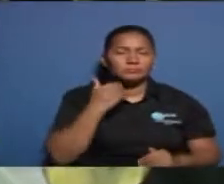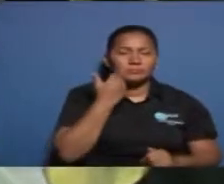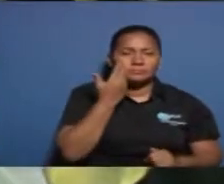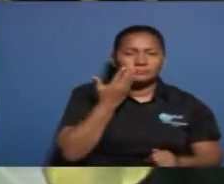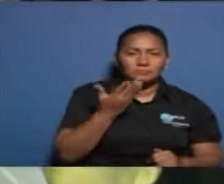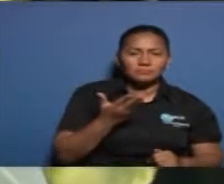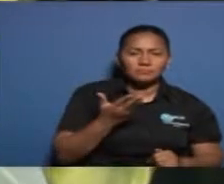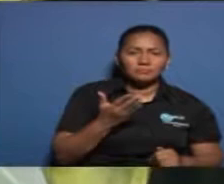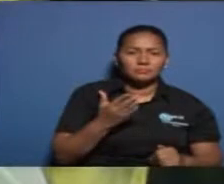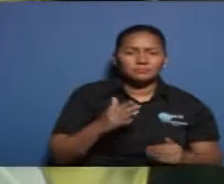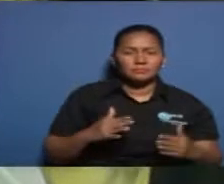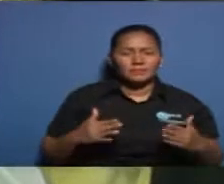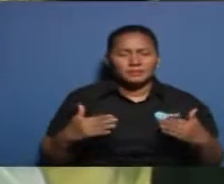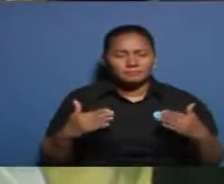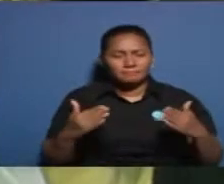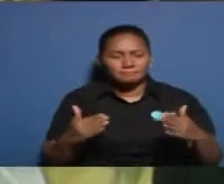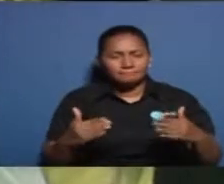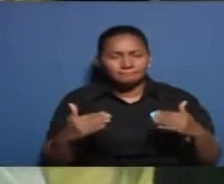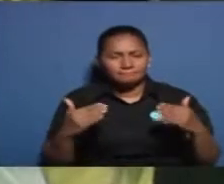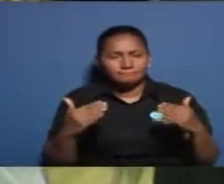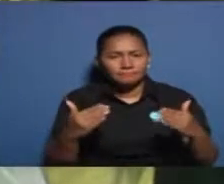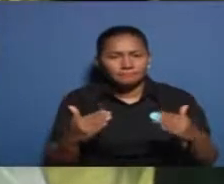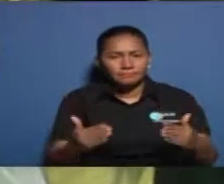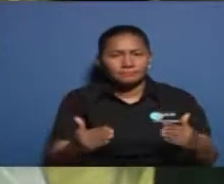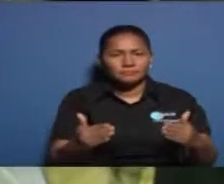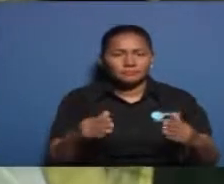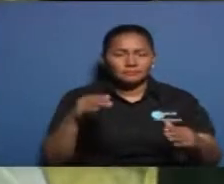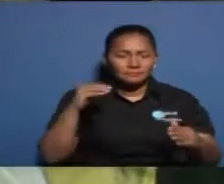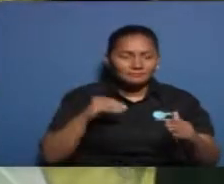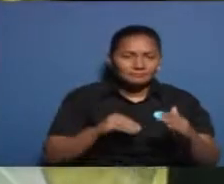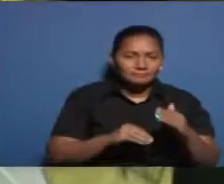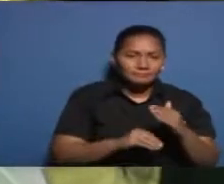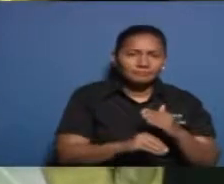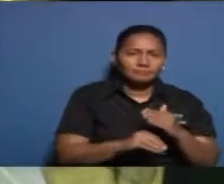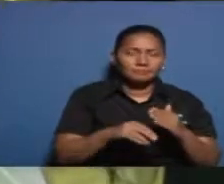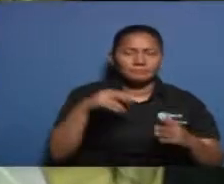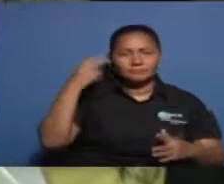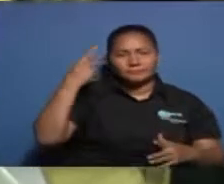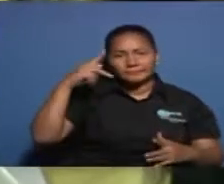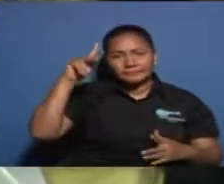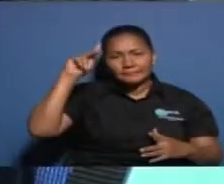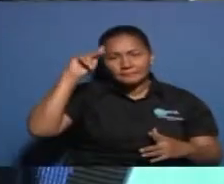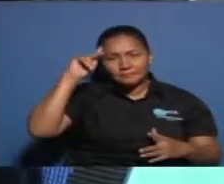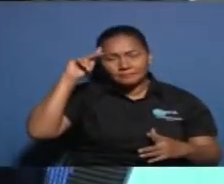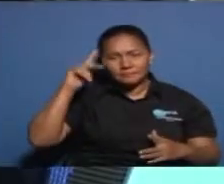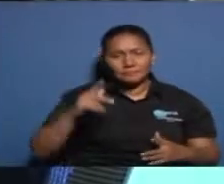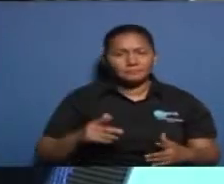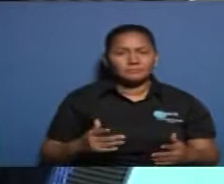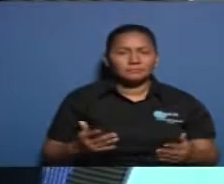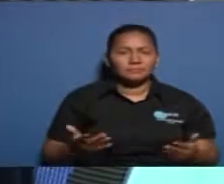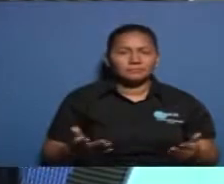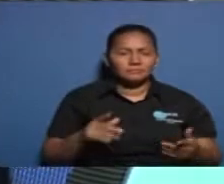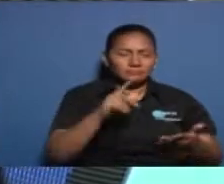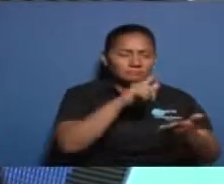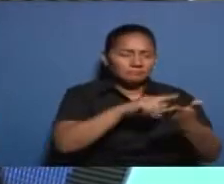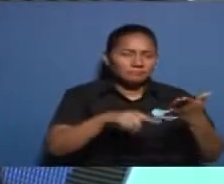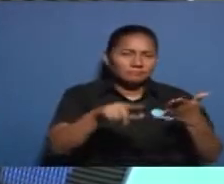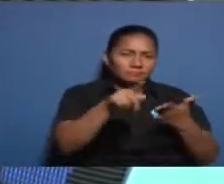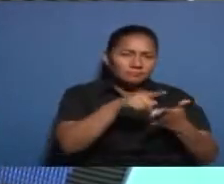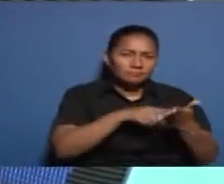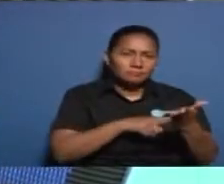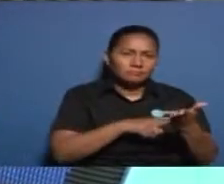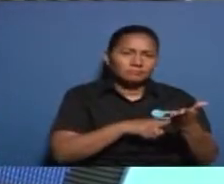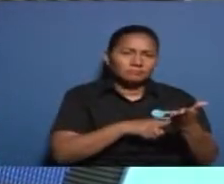motivar a las mujeres a entrar en política como el tema de las cuotas que son formas de discriminación positiva o son